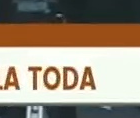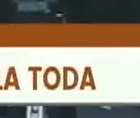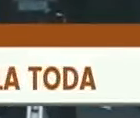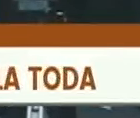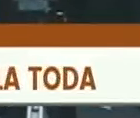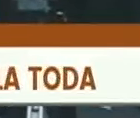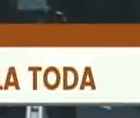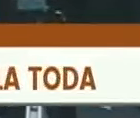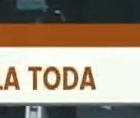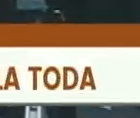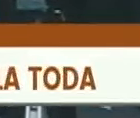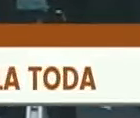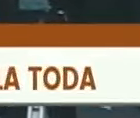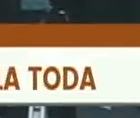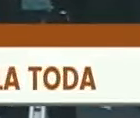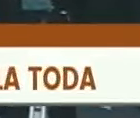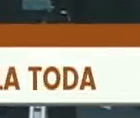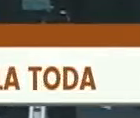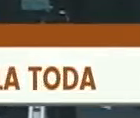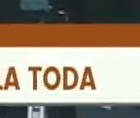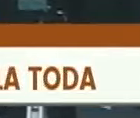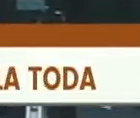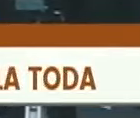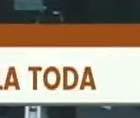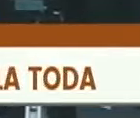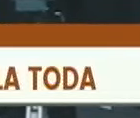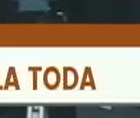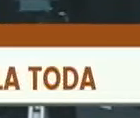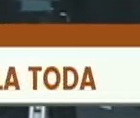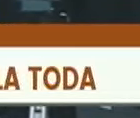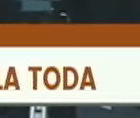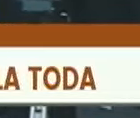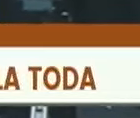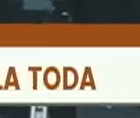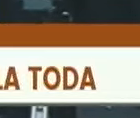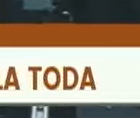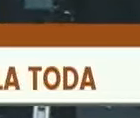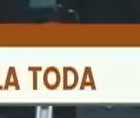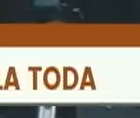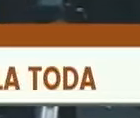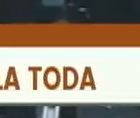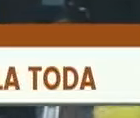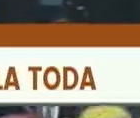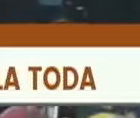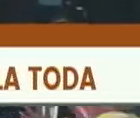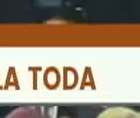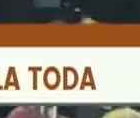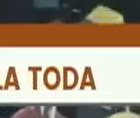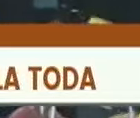esa gloria intacta, iremos a votar este 3 de diciembre. ¡El sol de Venezuela!